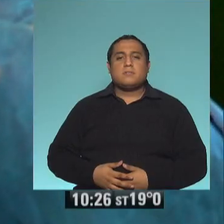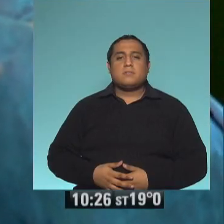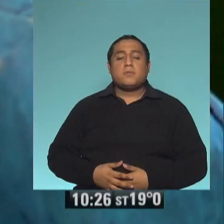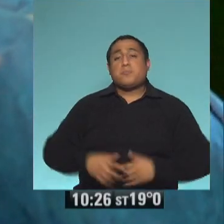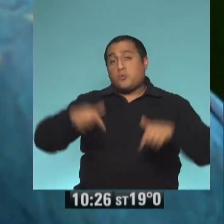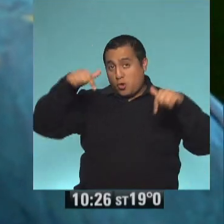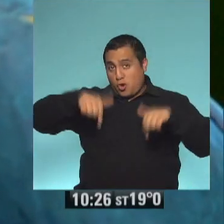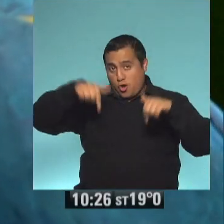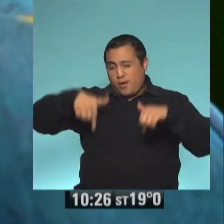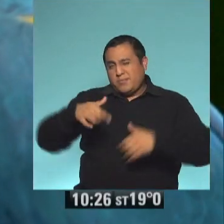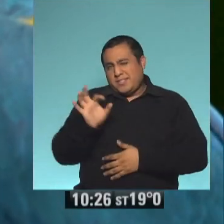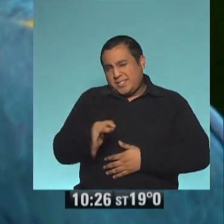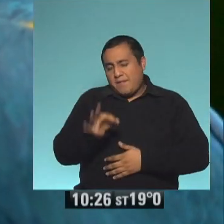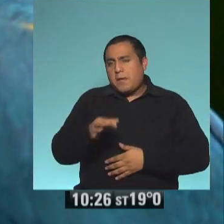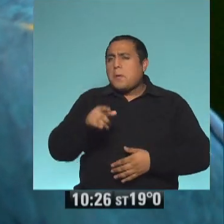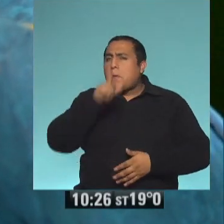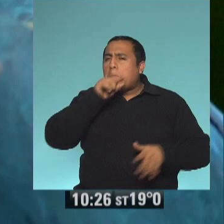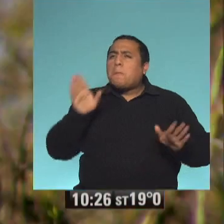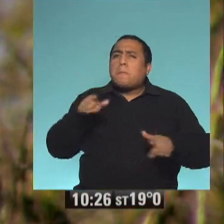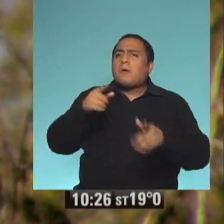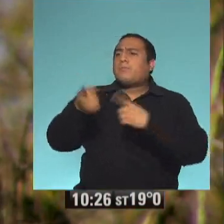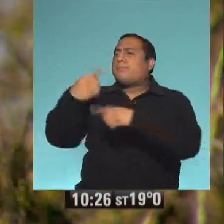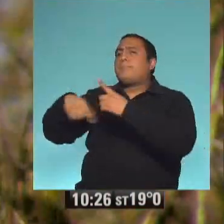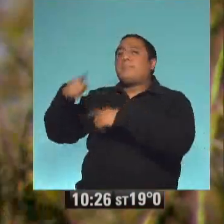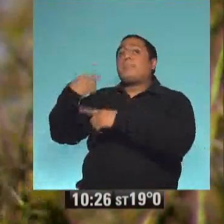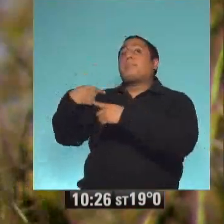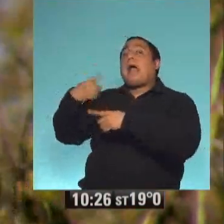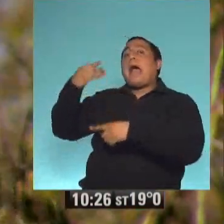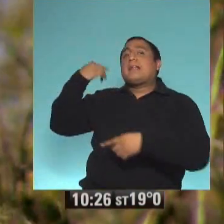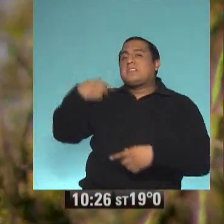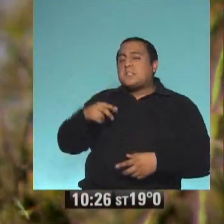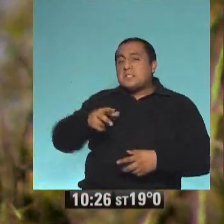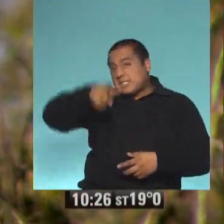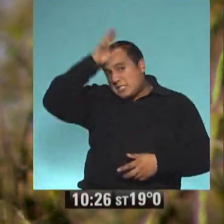Hoy en día, sabemos que las aves descienden de los dinosaurios.